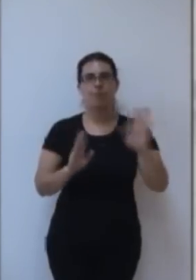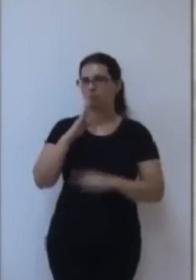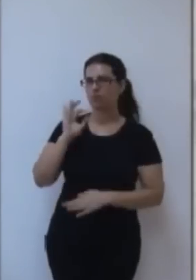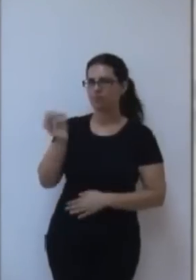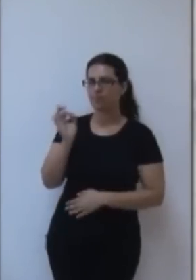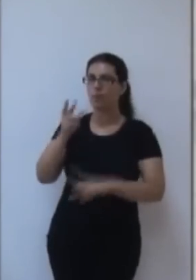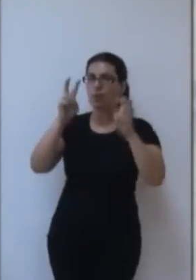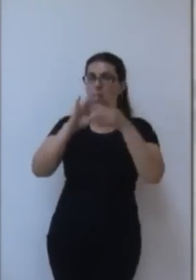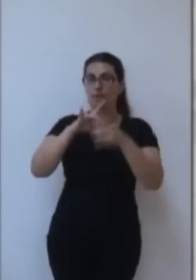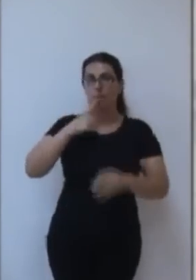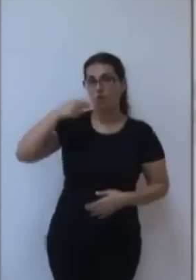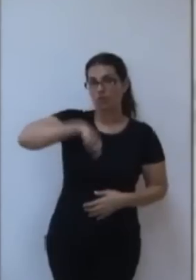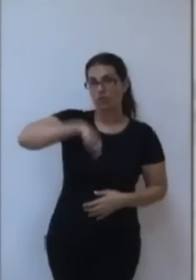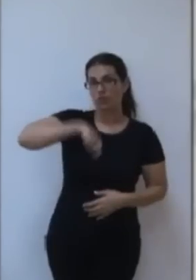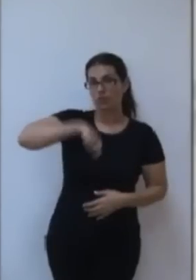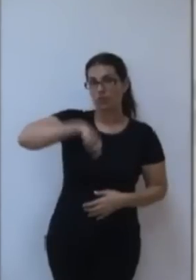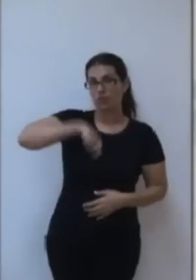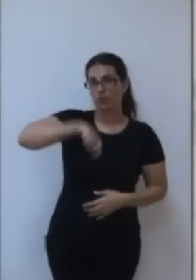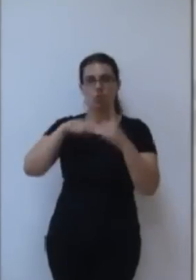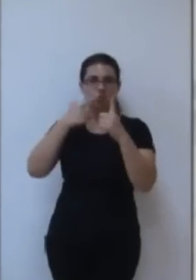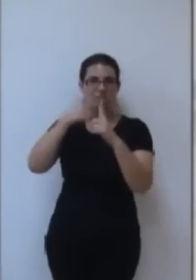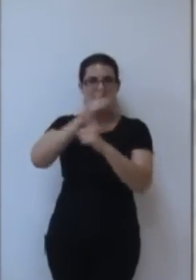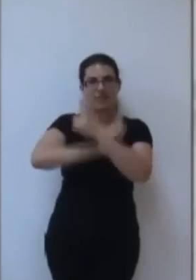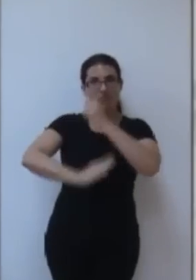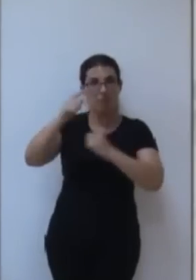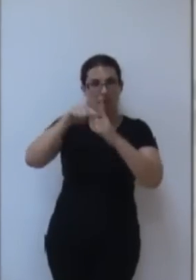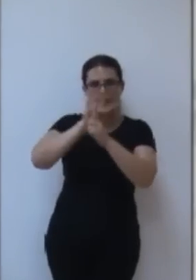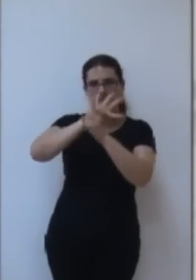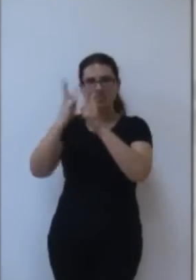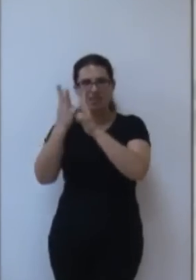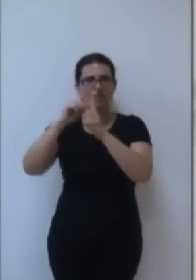los cuidadores yo creo que es una parte importantísima, ¿no?, de todo este ámbito,